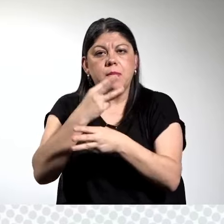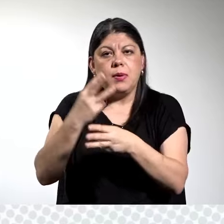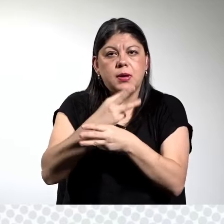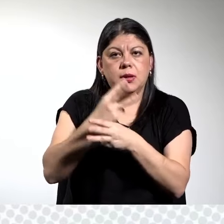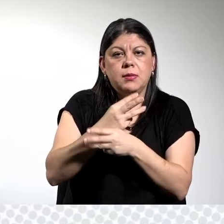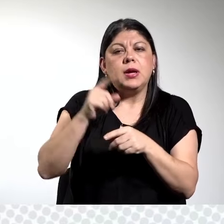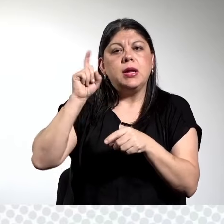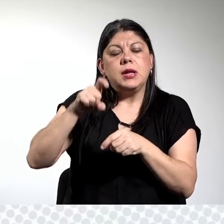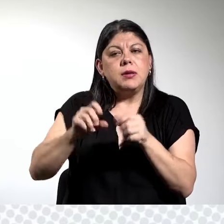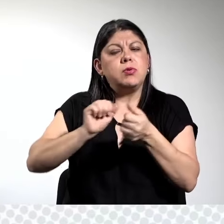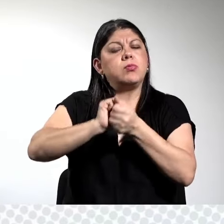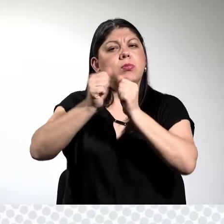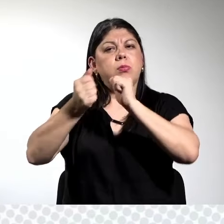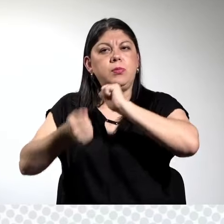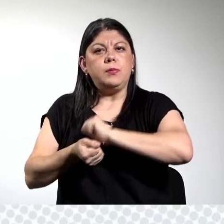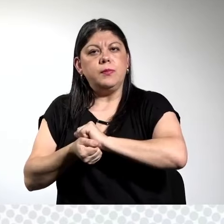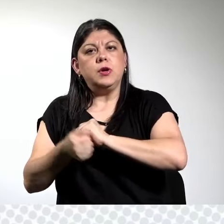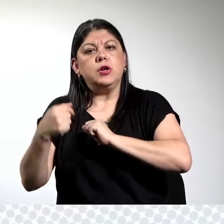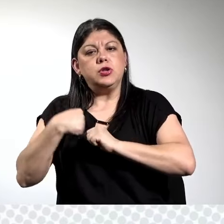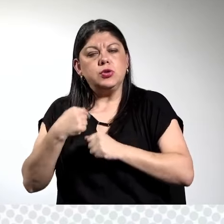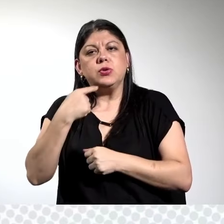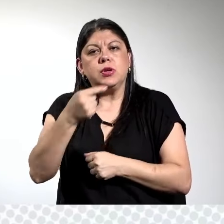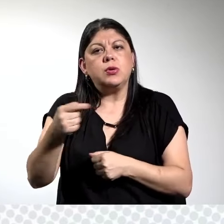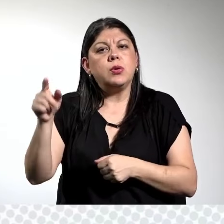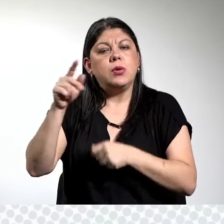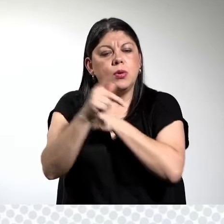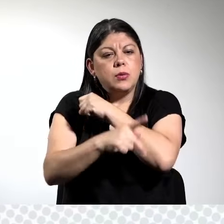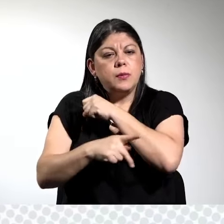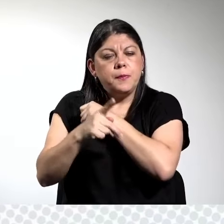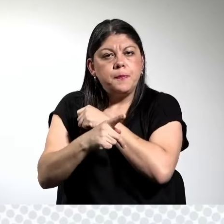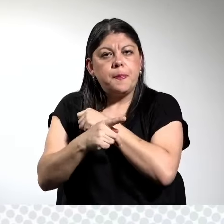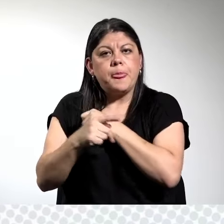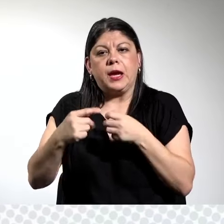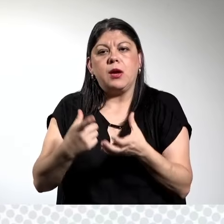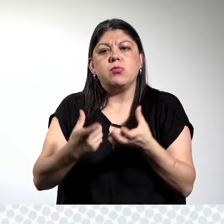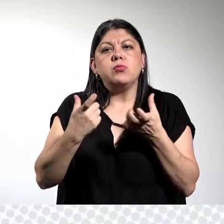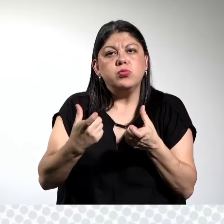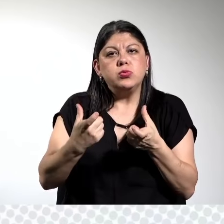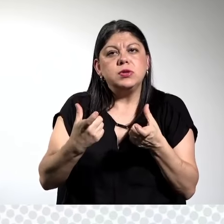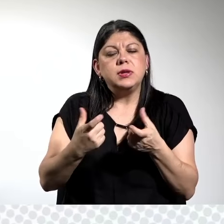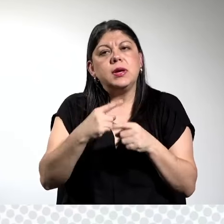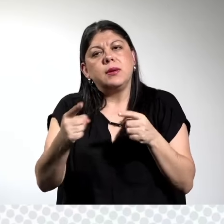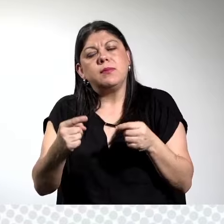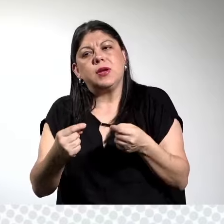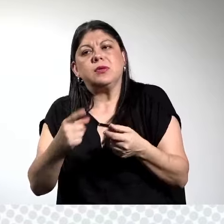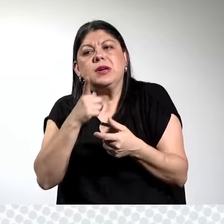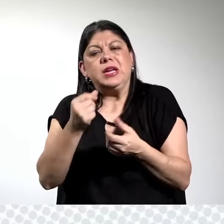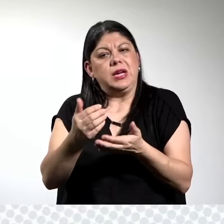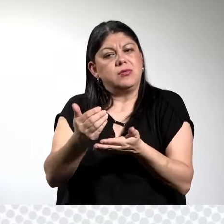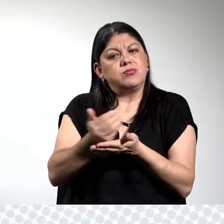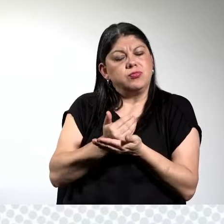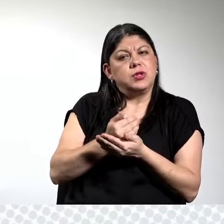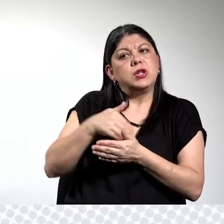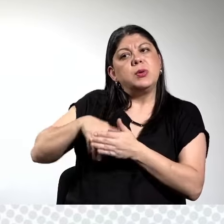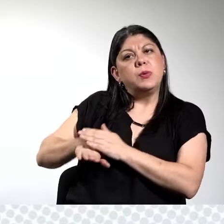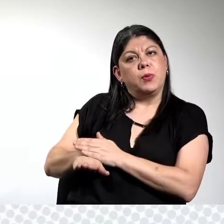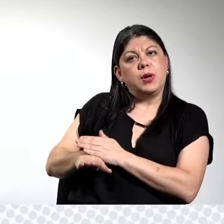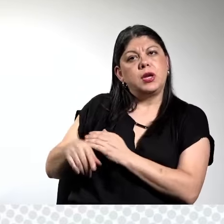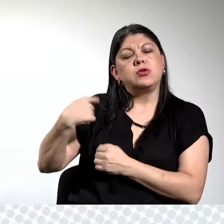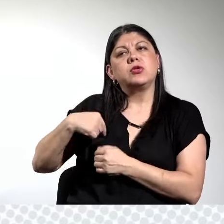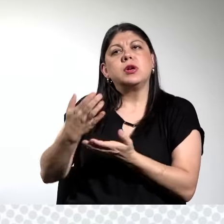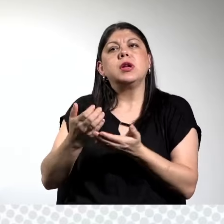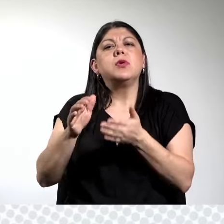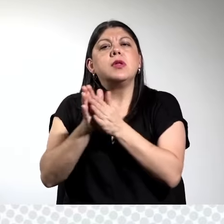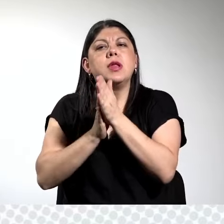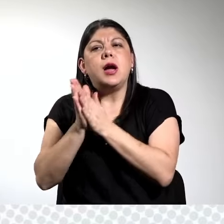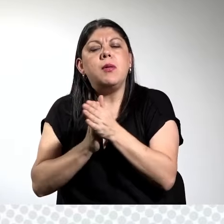eso se tiene que revertir y yo vuelvo a lo mismo. En este país hay mucha riqueza. El problema es quién se está está dejando esa riqueza y queremos que esa riqueza se ponga precisamente